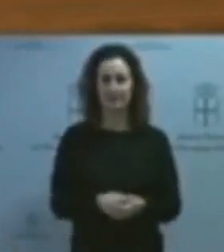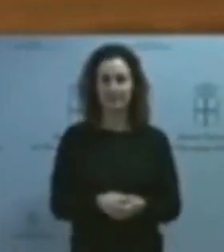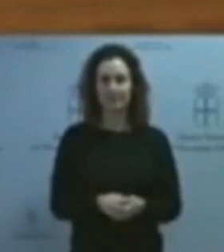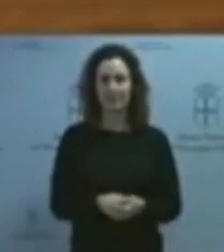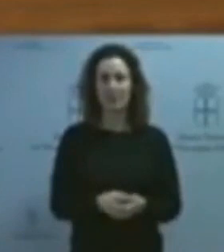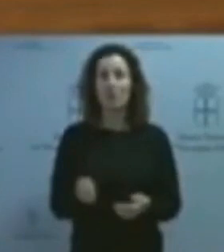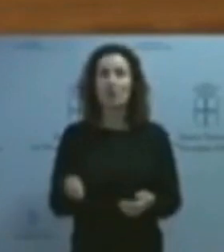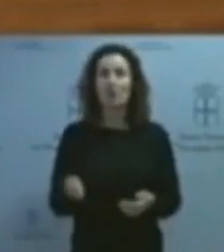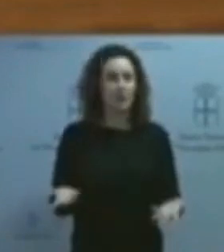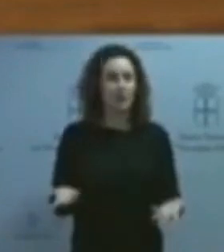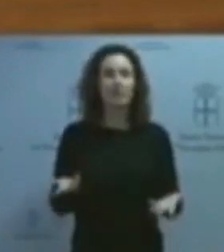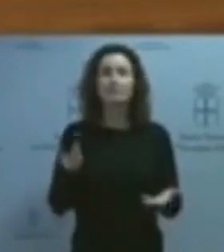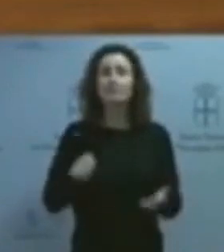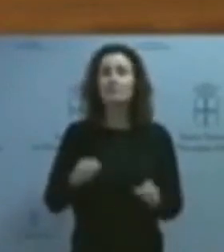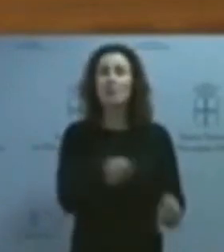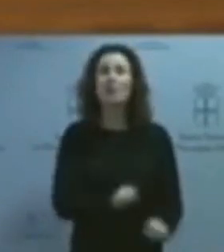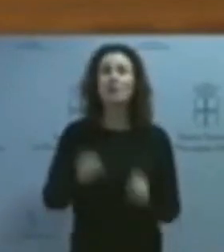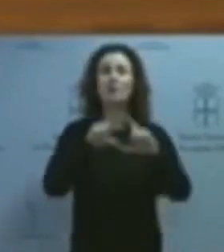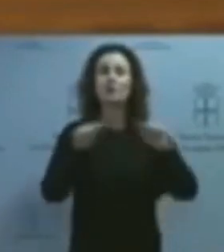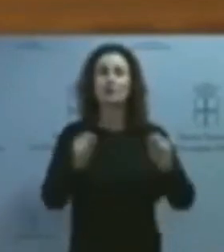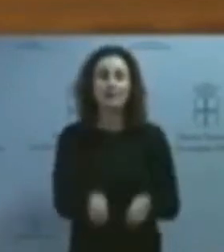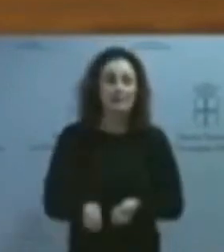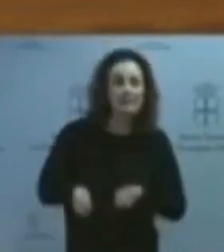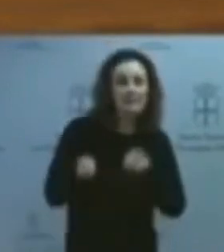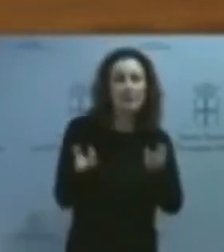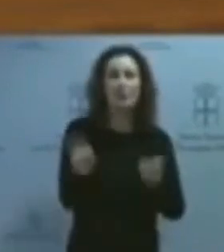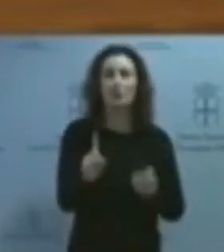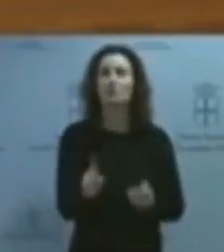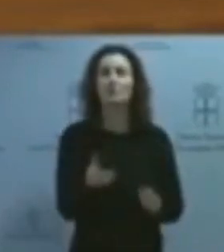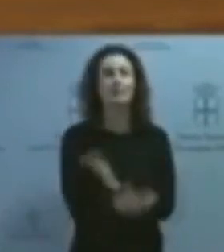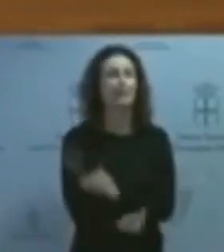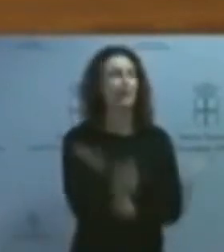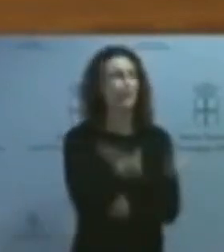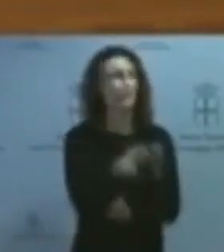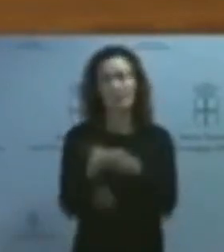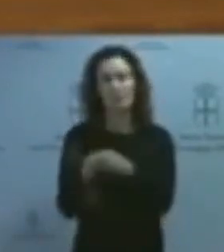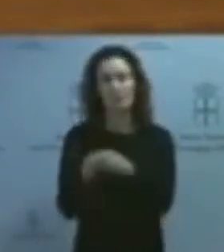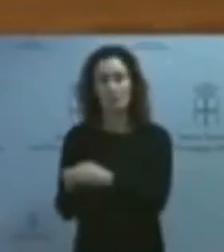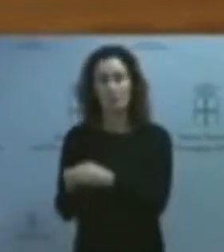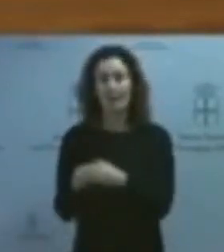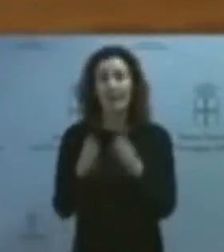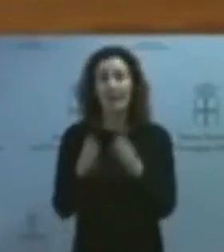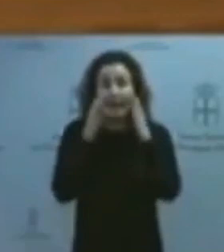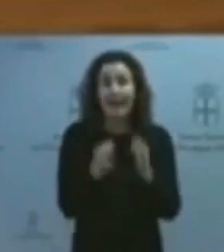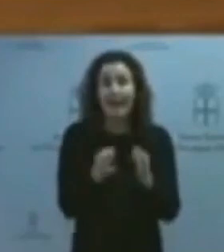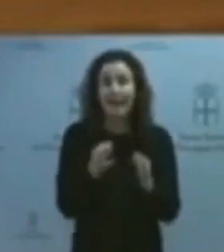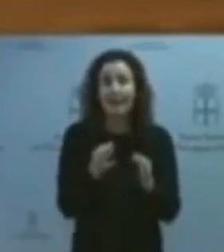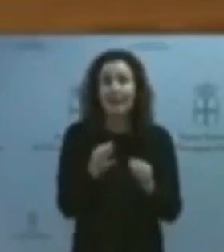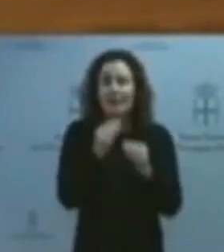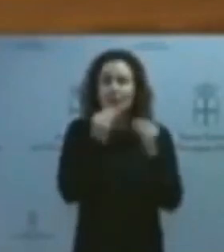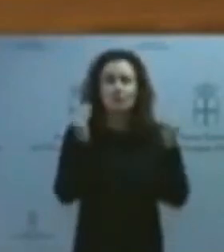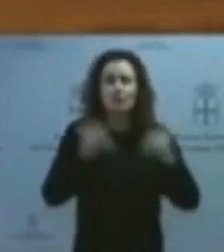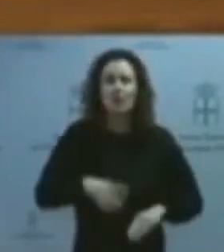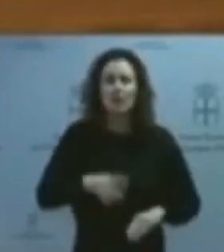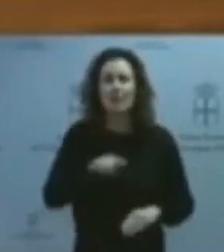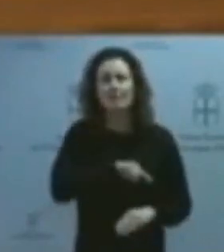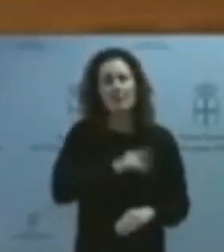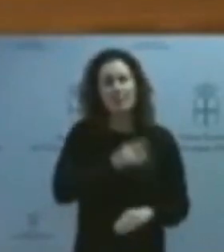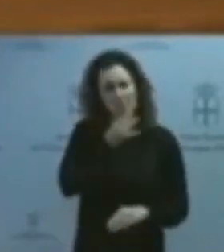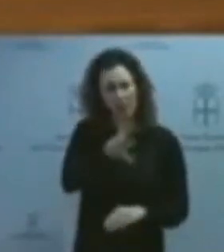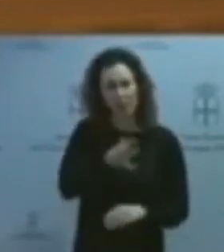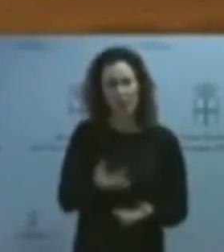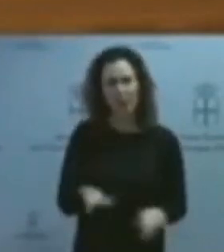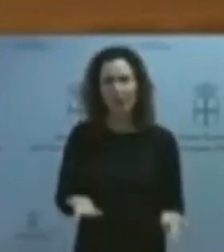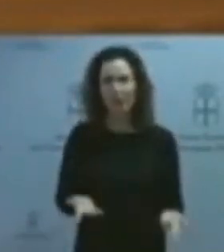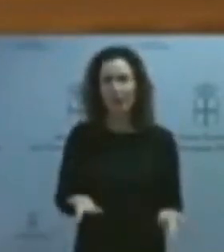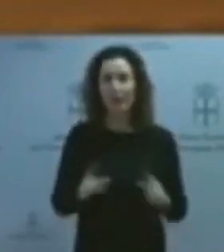Es simplemente imponernos a los demás una comprensión que no tenemos de este idioma. Se avergüenzan de la historia de los asturianos, y por eso se rió alguno